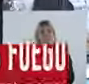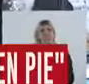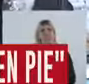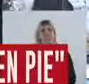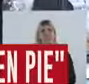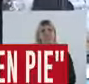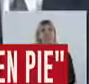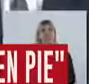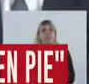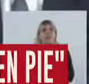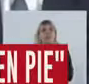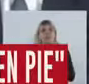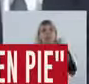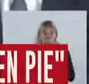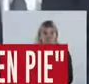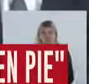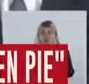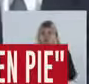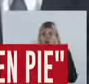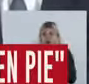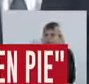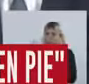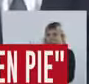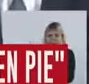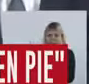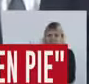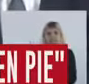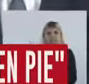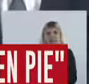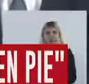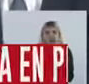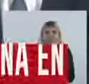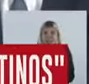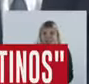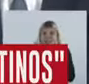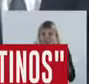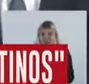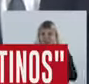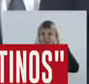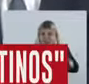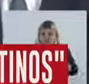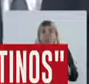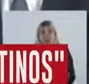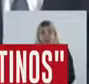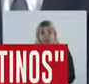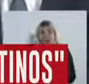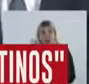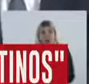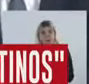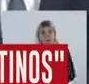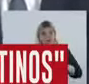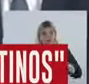esperemos llegar a la Tierra del Fuego y lancémoslo desde allí, Jorge. Porque es un plan muy ambicioso. Que